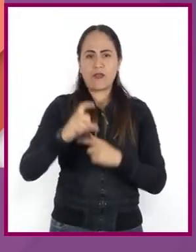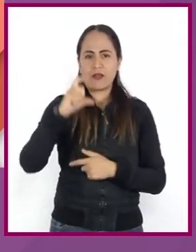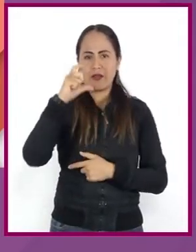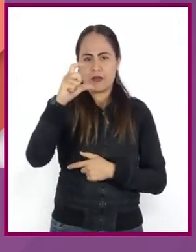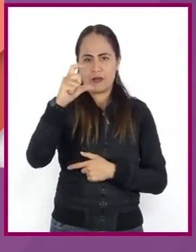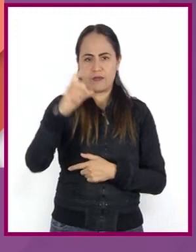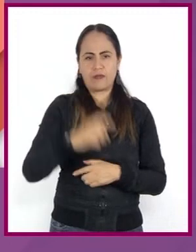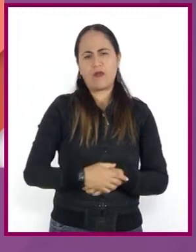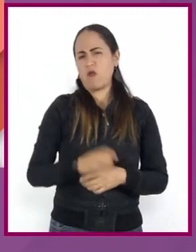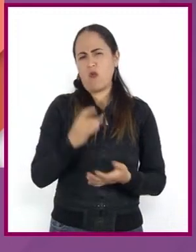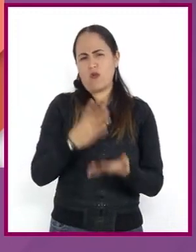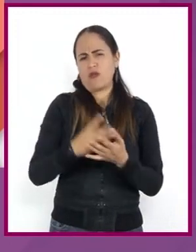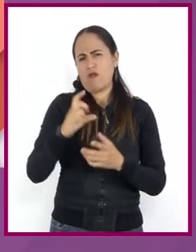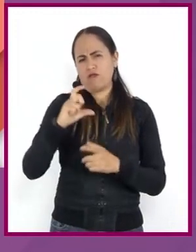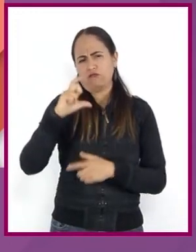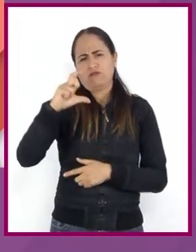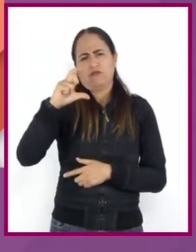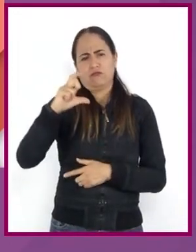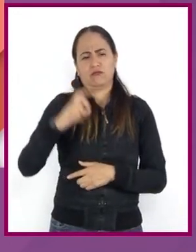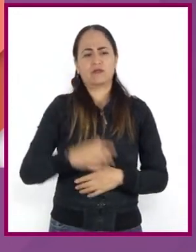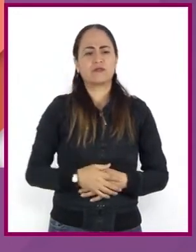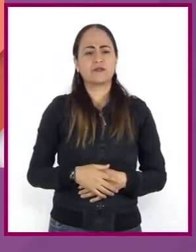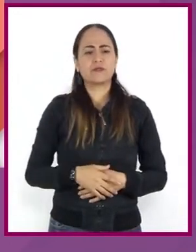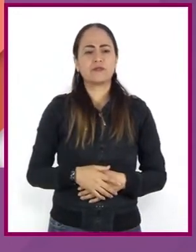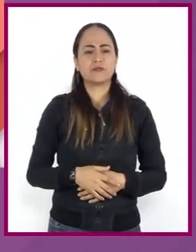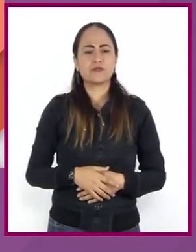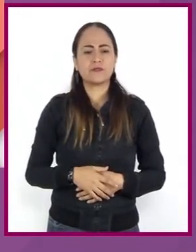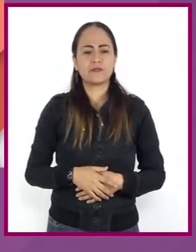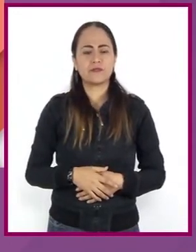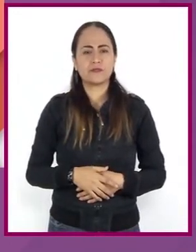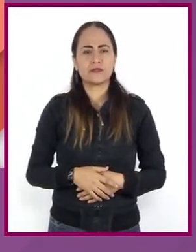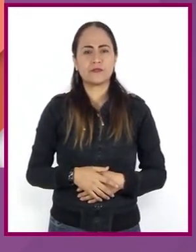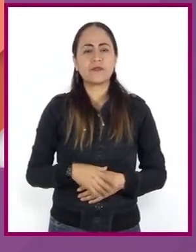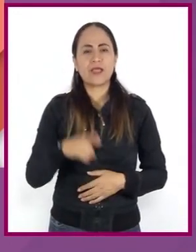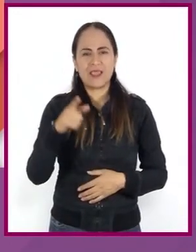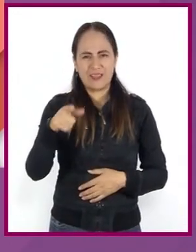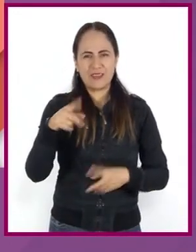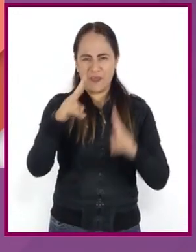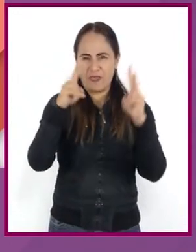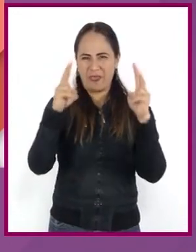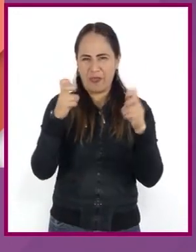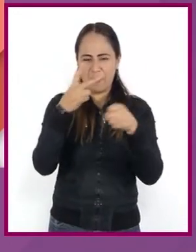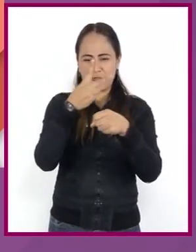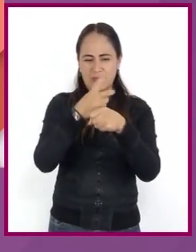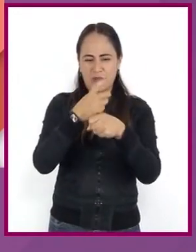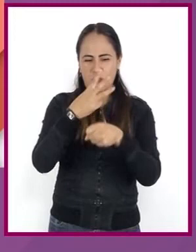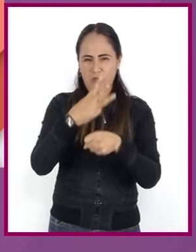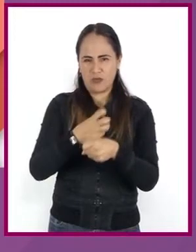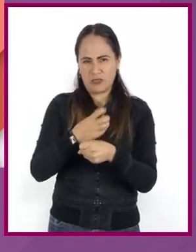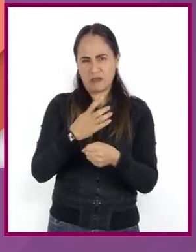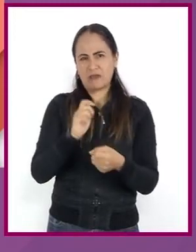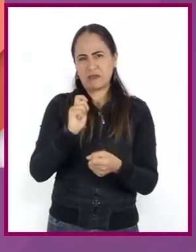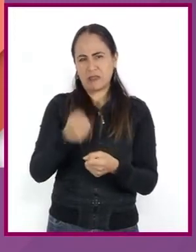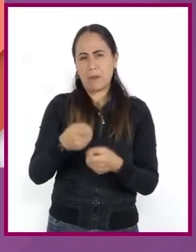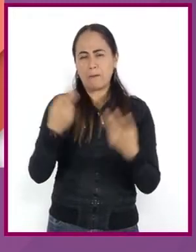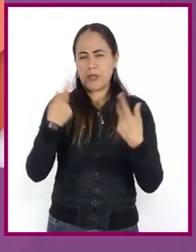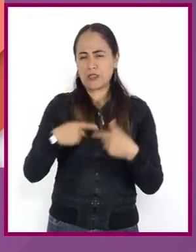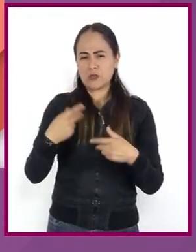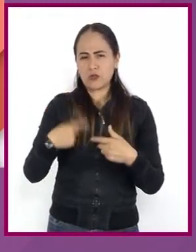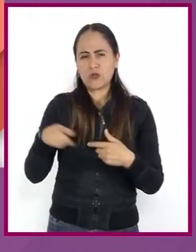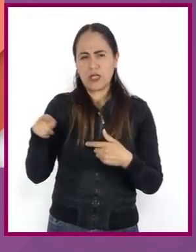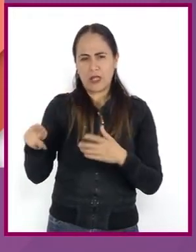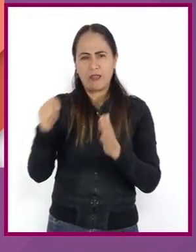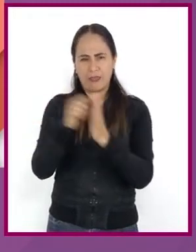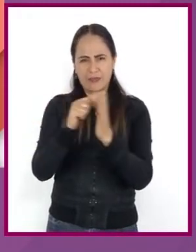solo resaltadas. Subtítulos que en general presentan datos del testador,